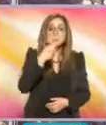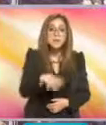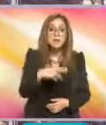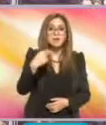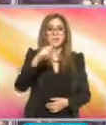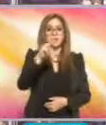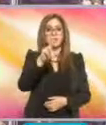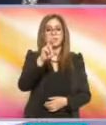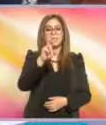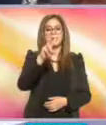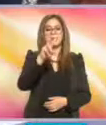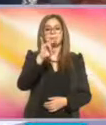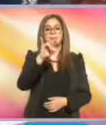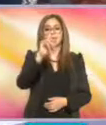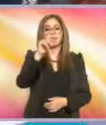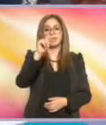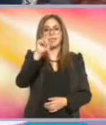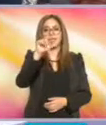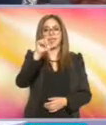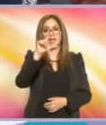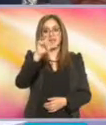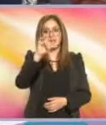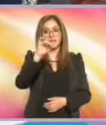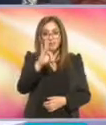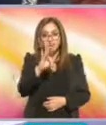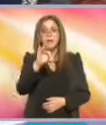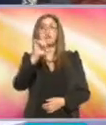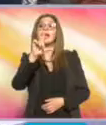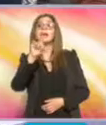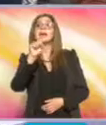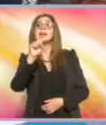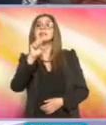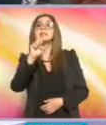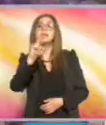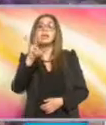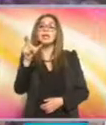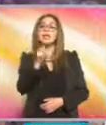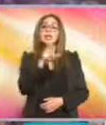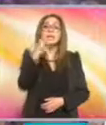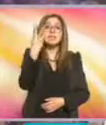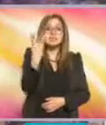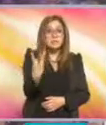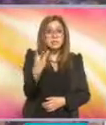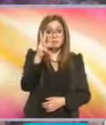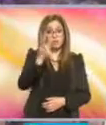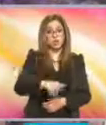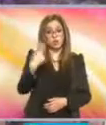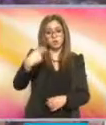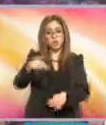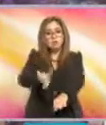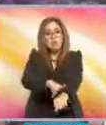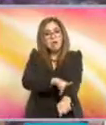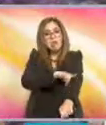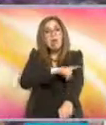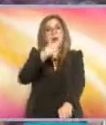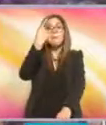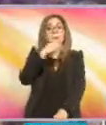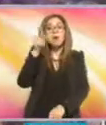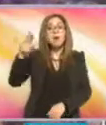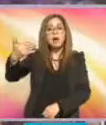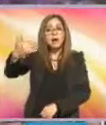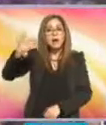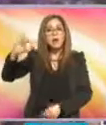llama Revitalift Láser X3. El nombre es enorme, pero justamente porque hicieron pruebas que desafiaban al